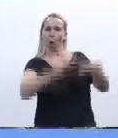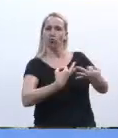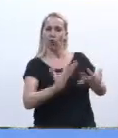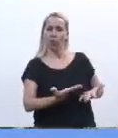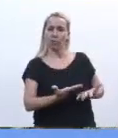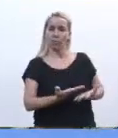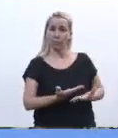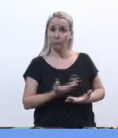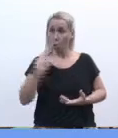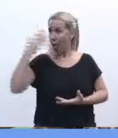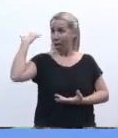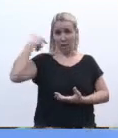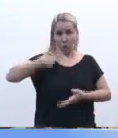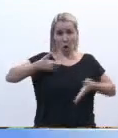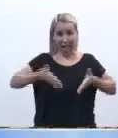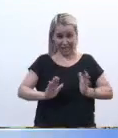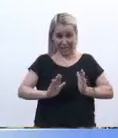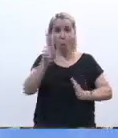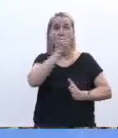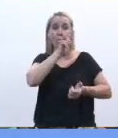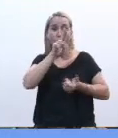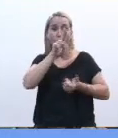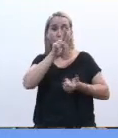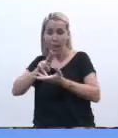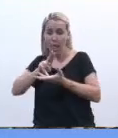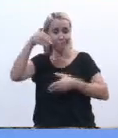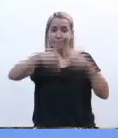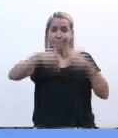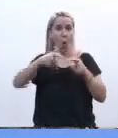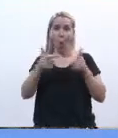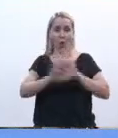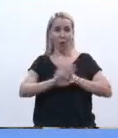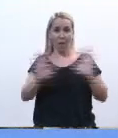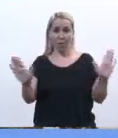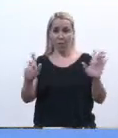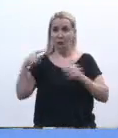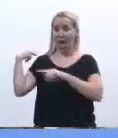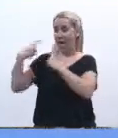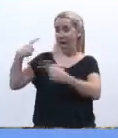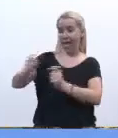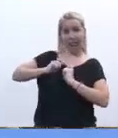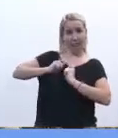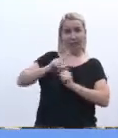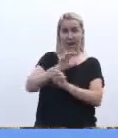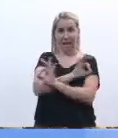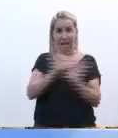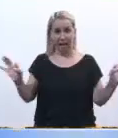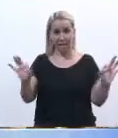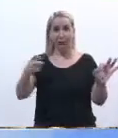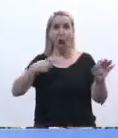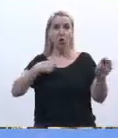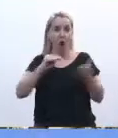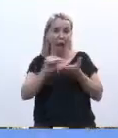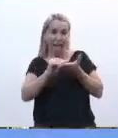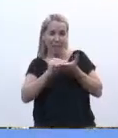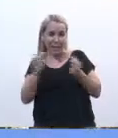Cuando yo nací, las mujeres no votábamos, no heredábamos, no podíamos administrar